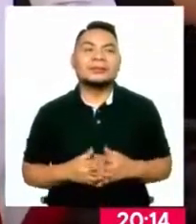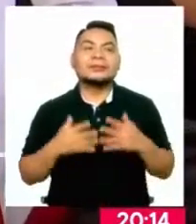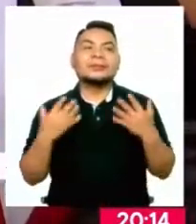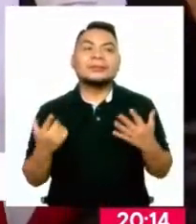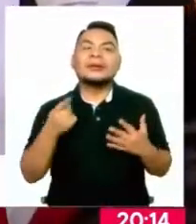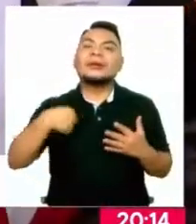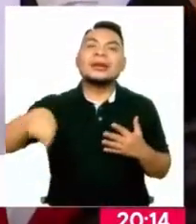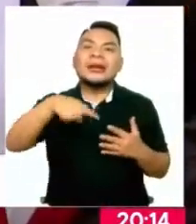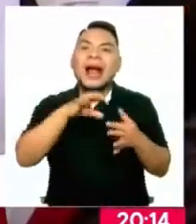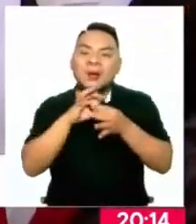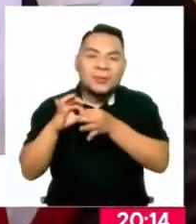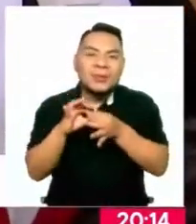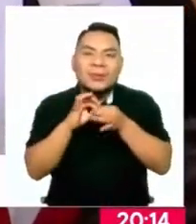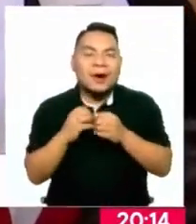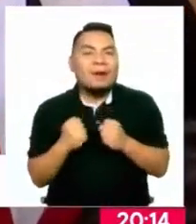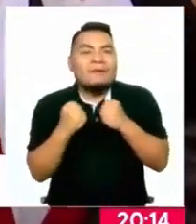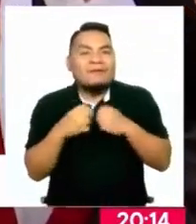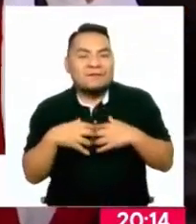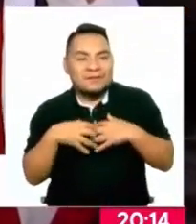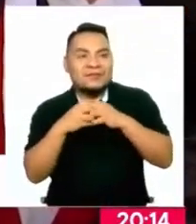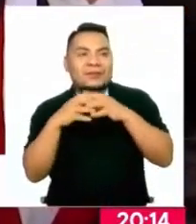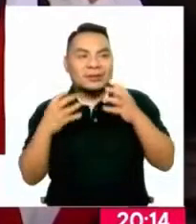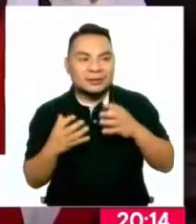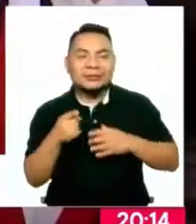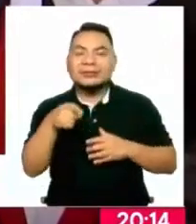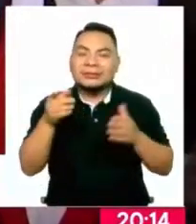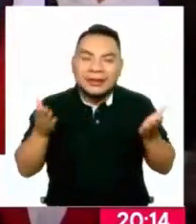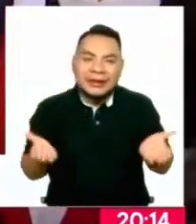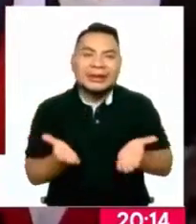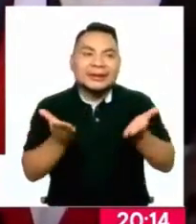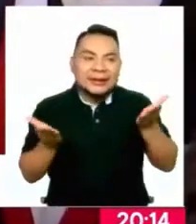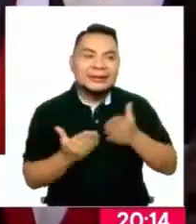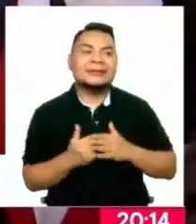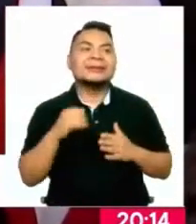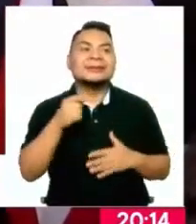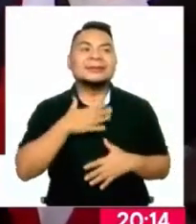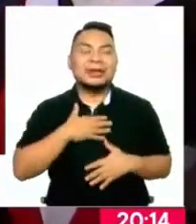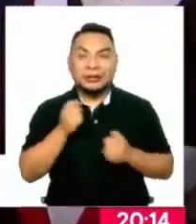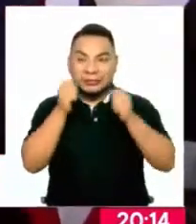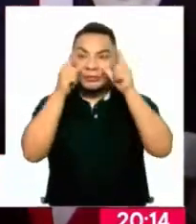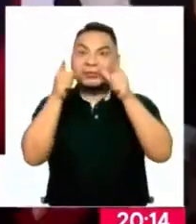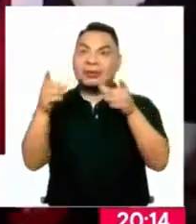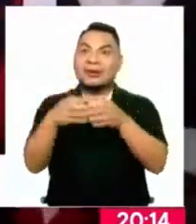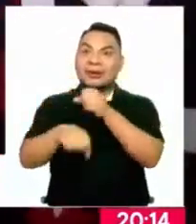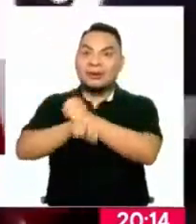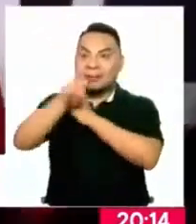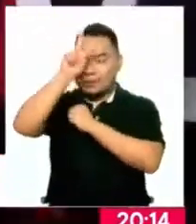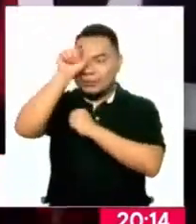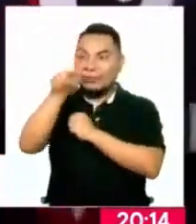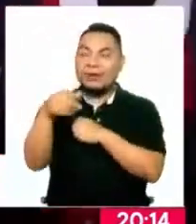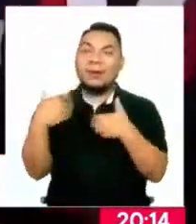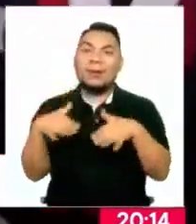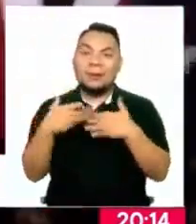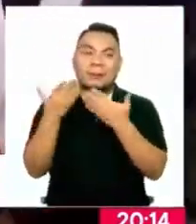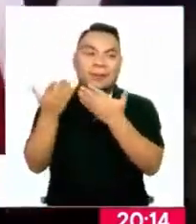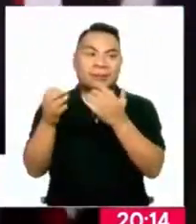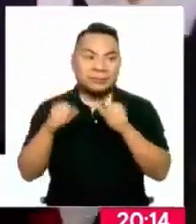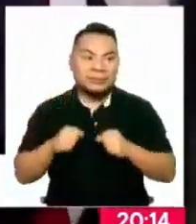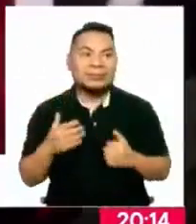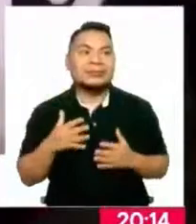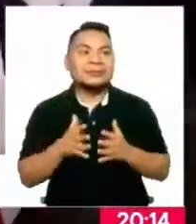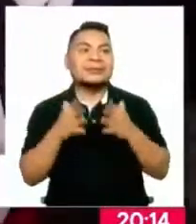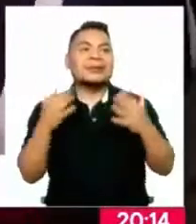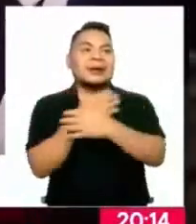Solamente la unidad hace la fuerza y los ánimos. Mire lo que nos ha dado la sorpresa ahora la selección peruana, y desde acá un